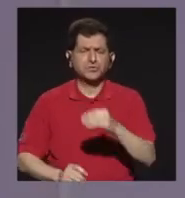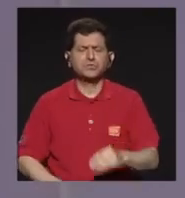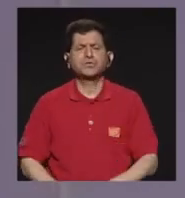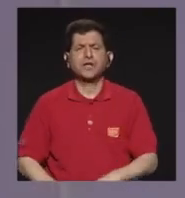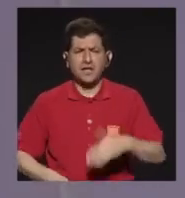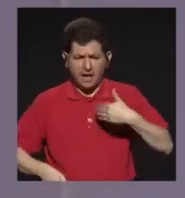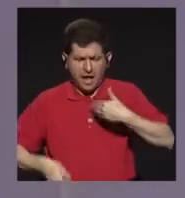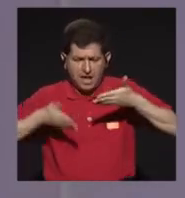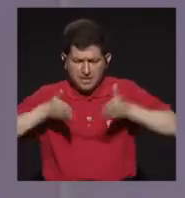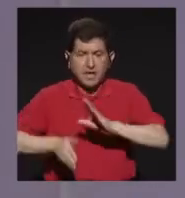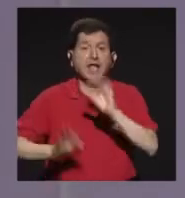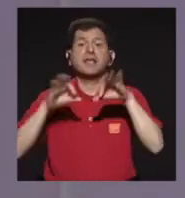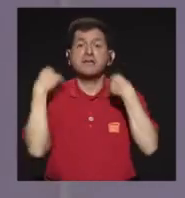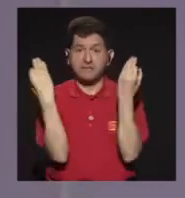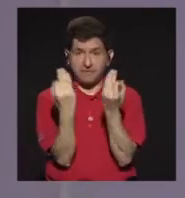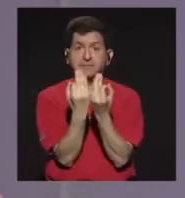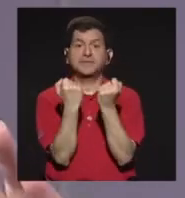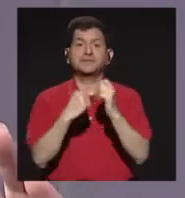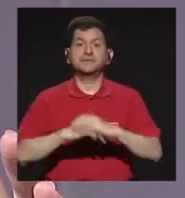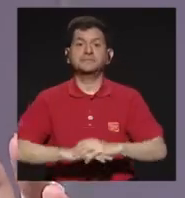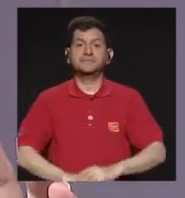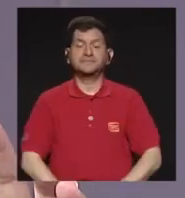familia. Una